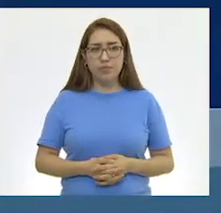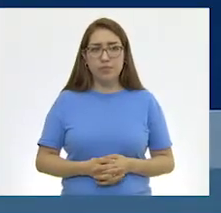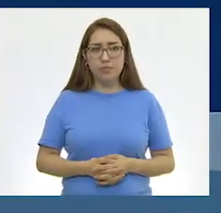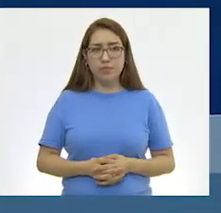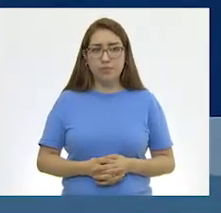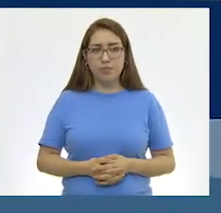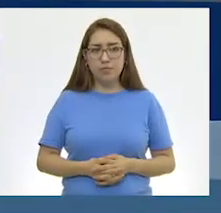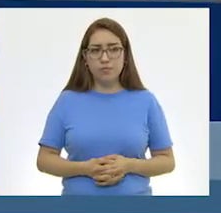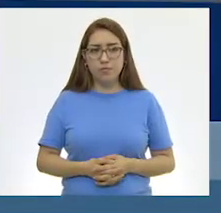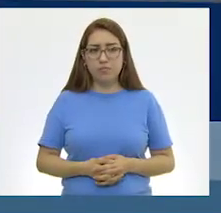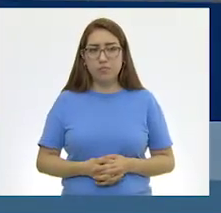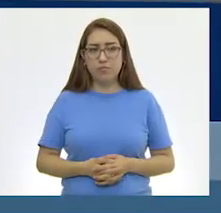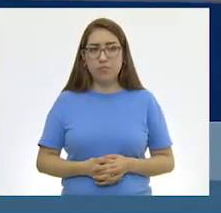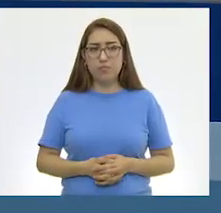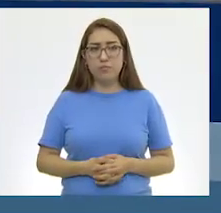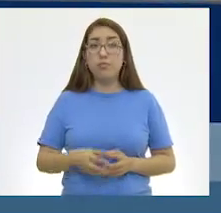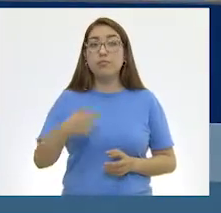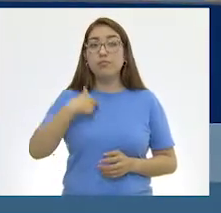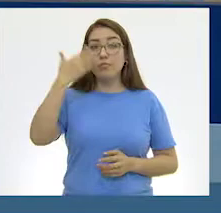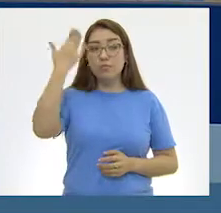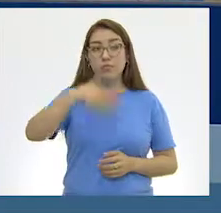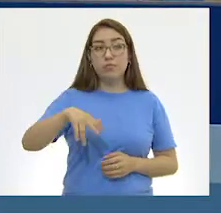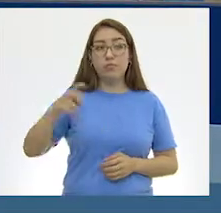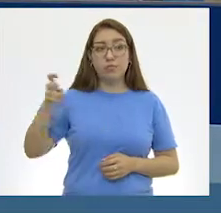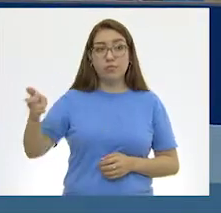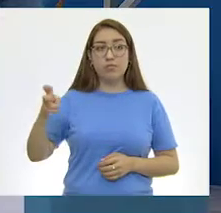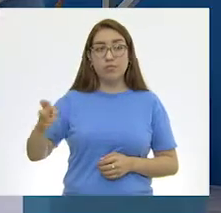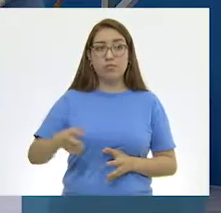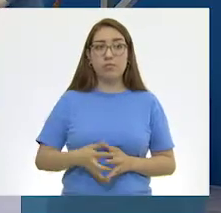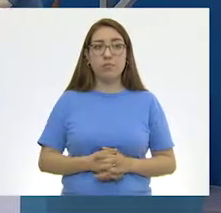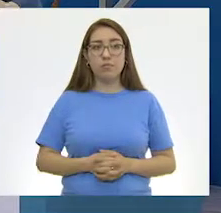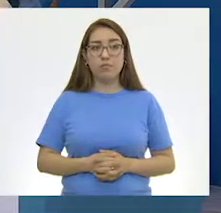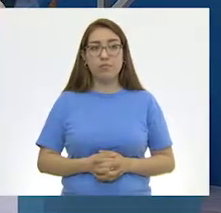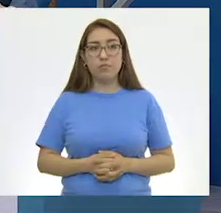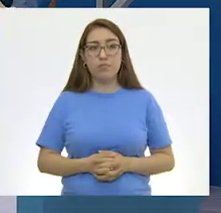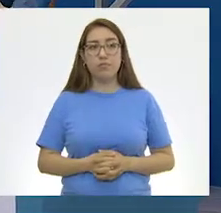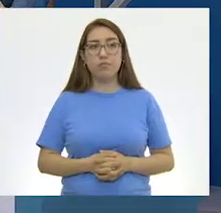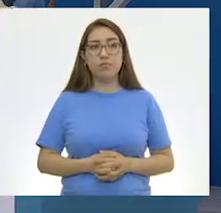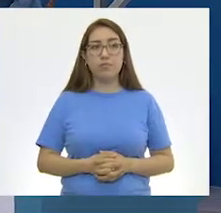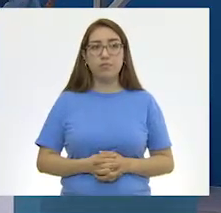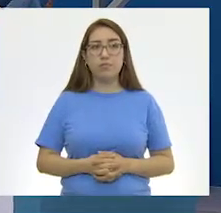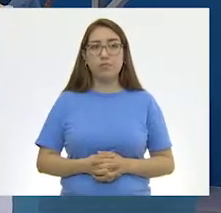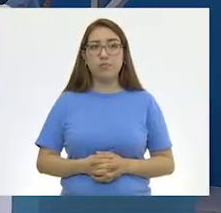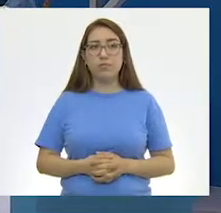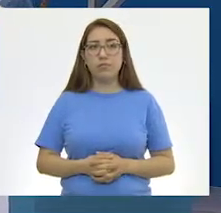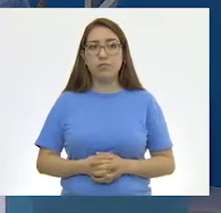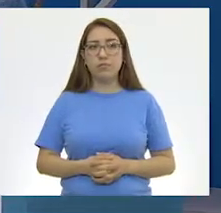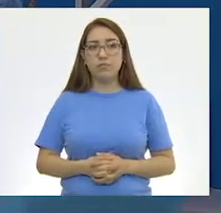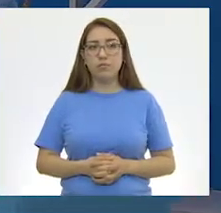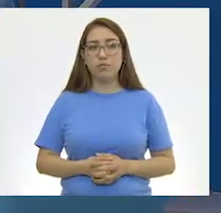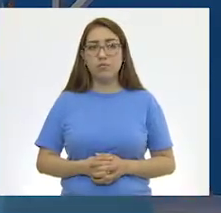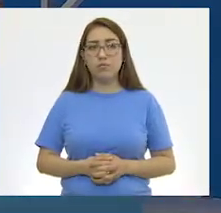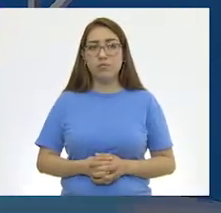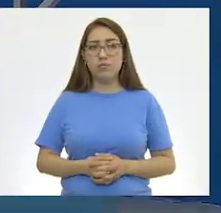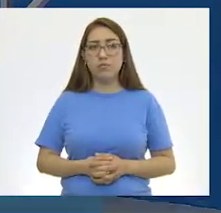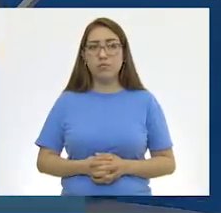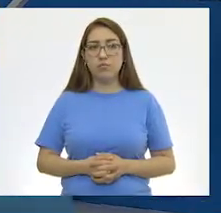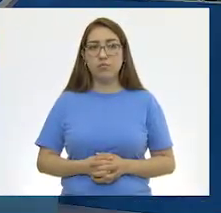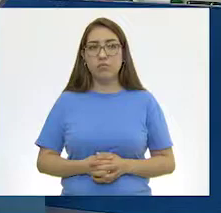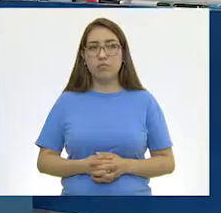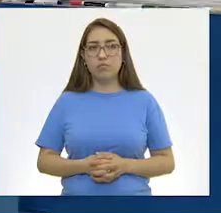Ah, ya sé, maestra. Esta de ahí. Esta de acá. Sí. Ok, lo vamos